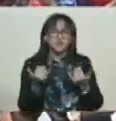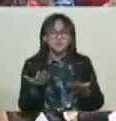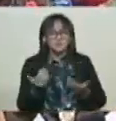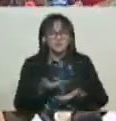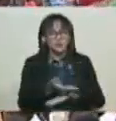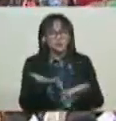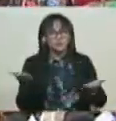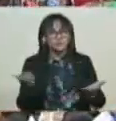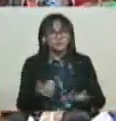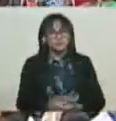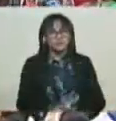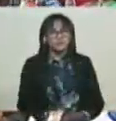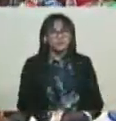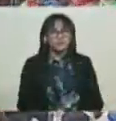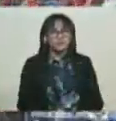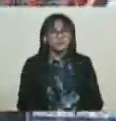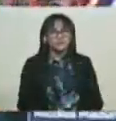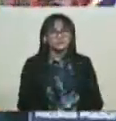ustedes